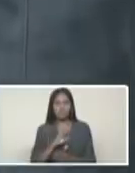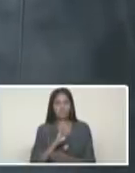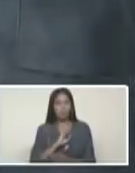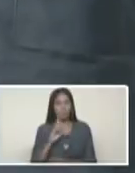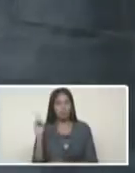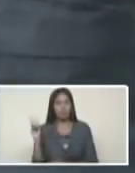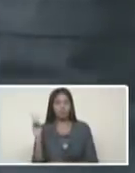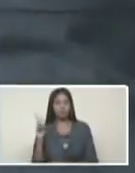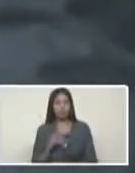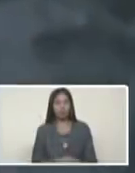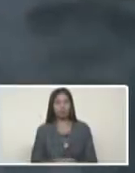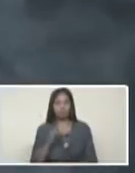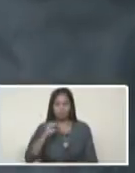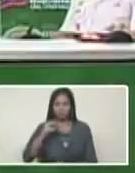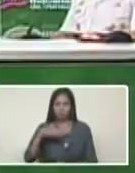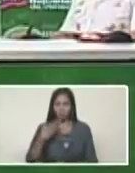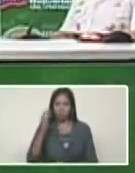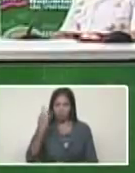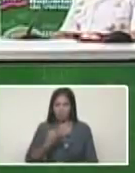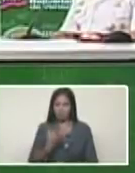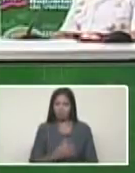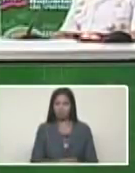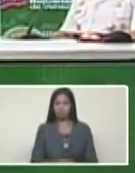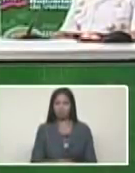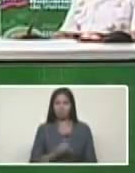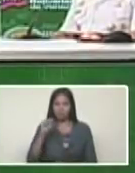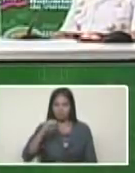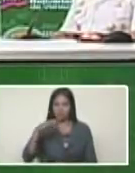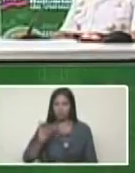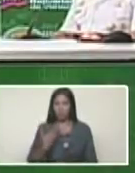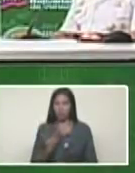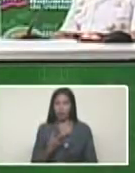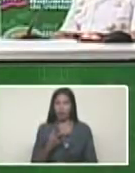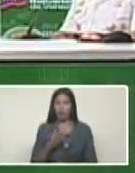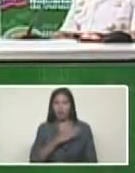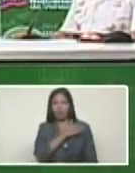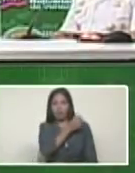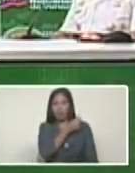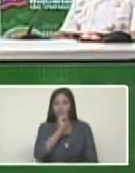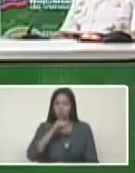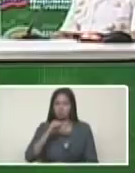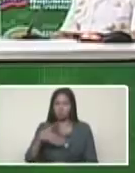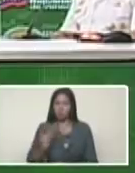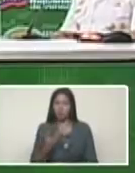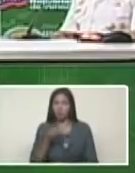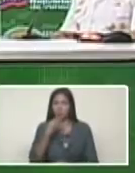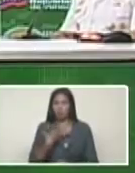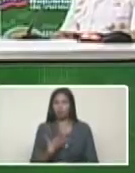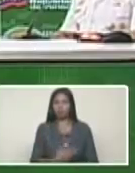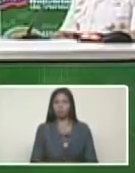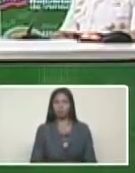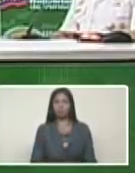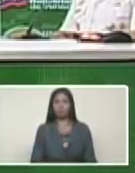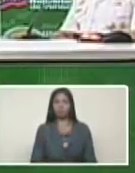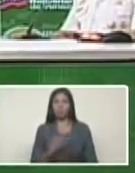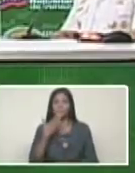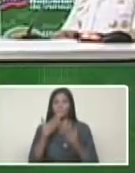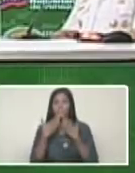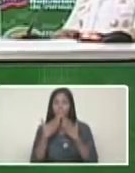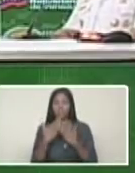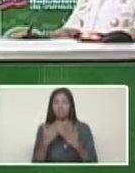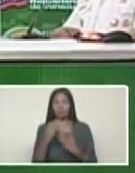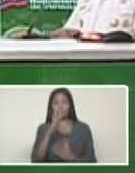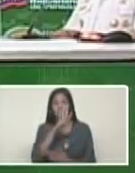nosotros. Sí se puede, ¿verdad? Sí se puede, general en jefe. Bueno, me están pidiendo